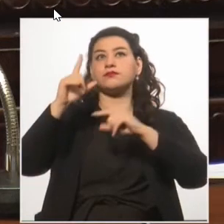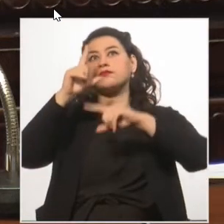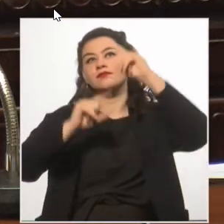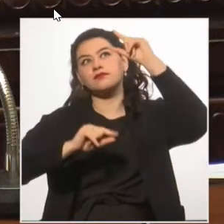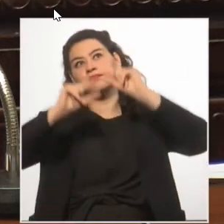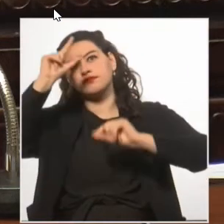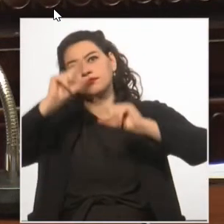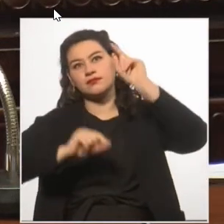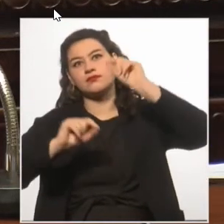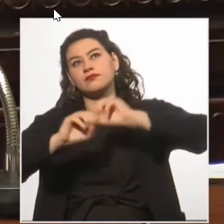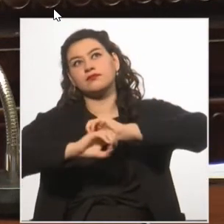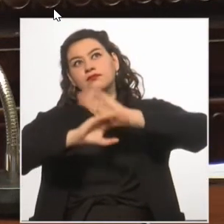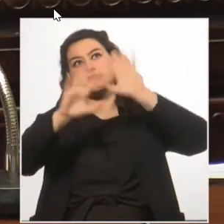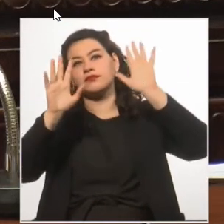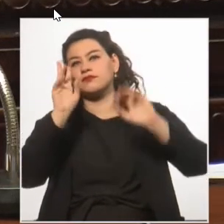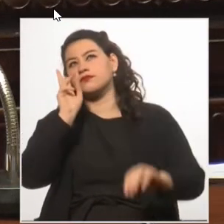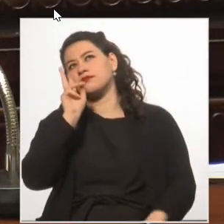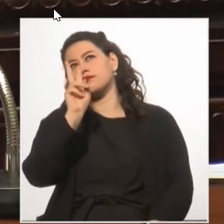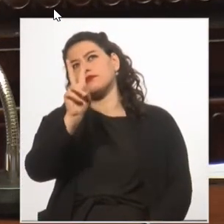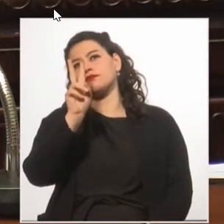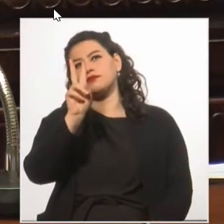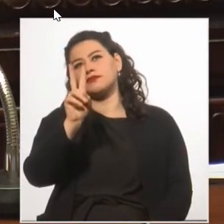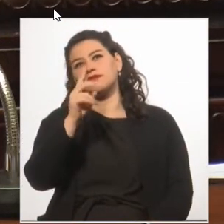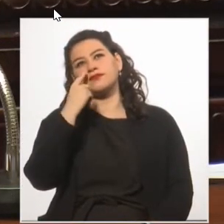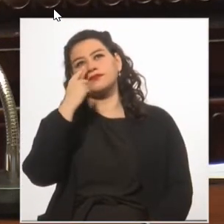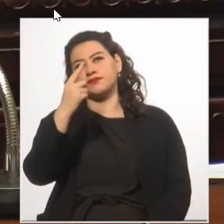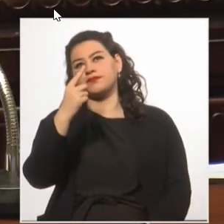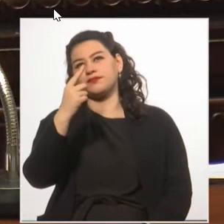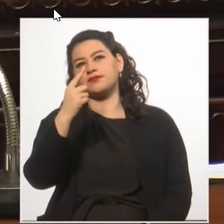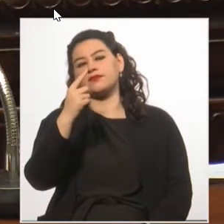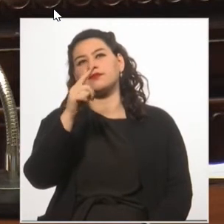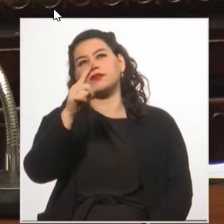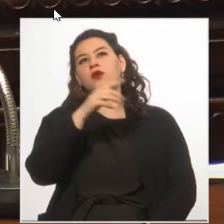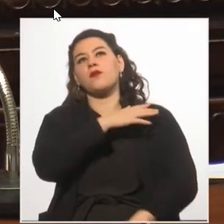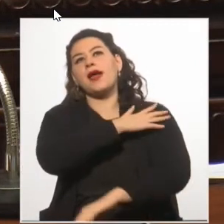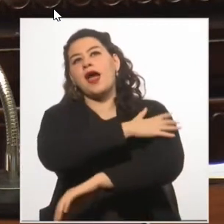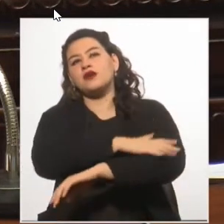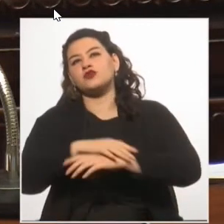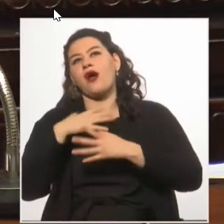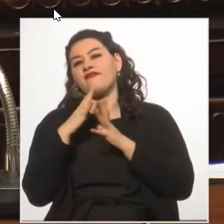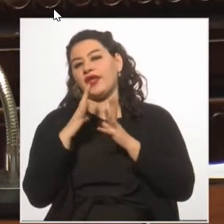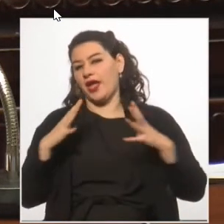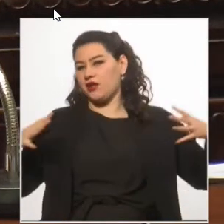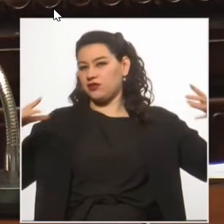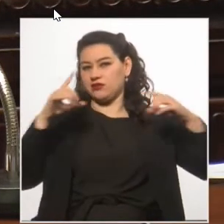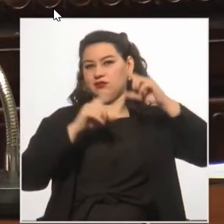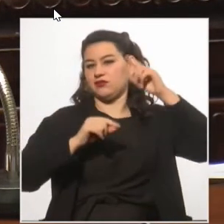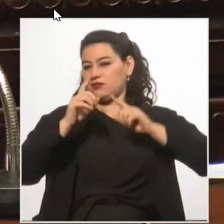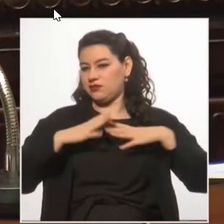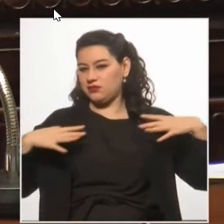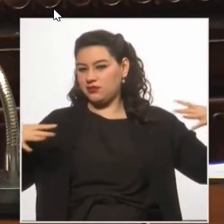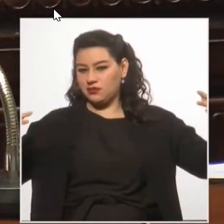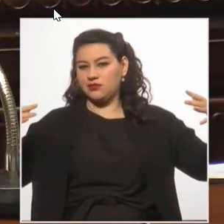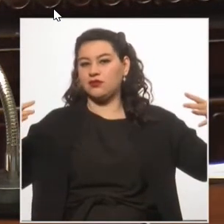constelaciones, claramente visible el crucero, cuyos brazos abiertos se tienden sobre